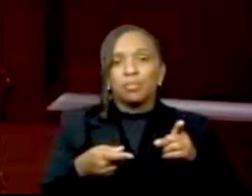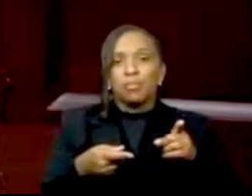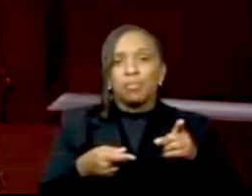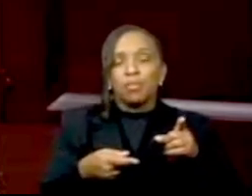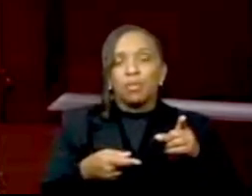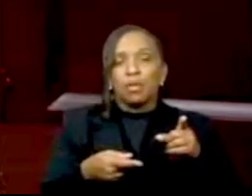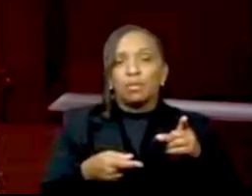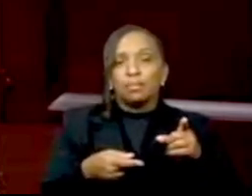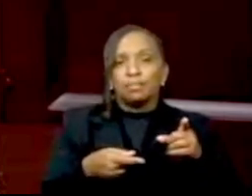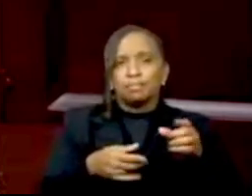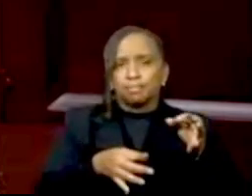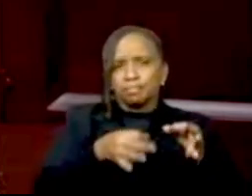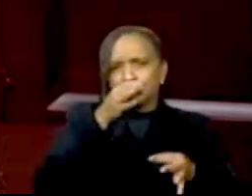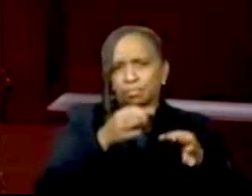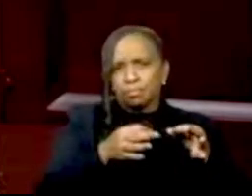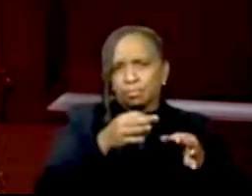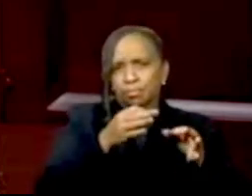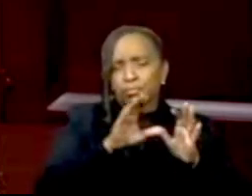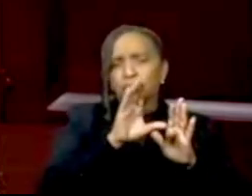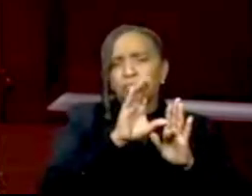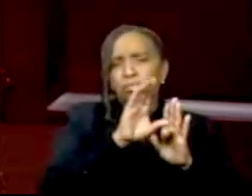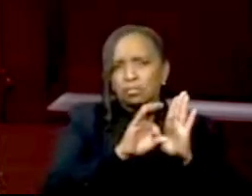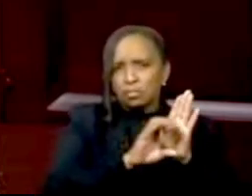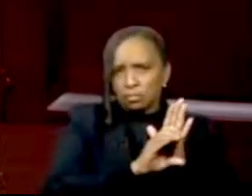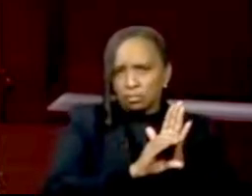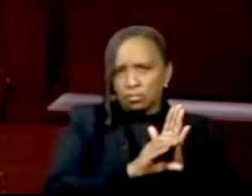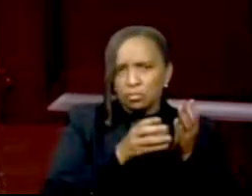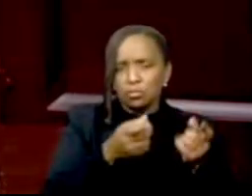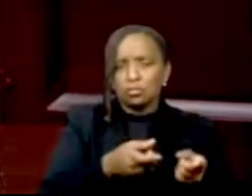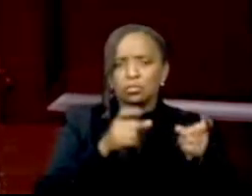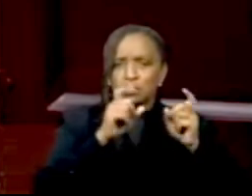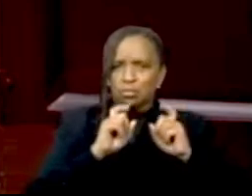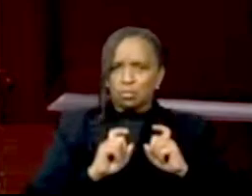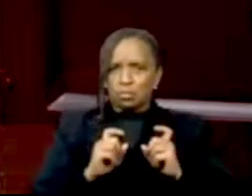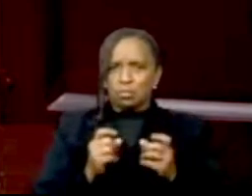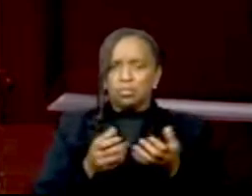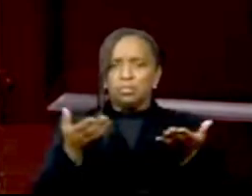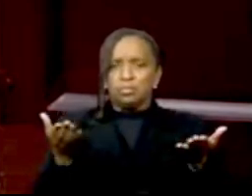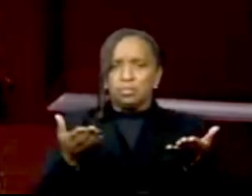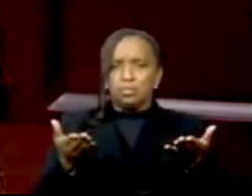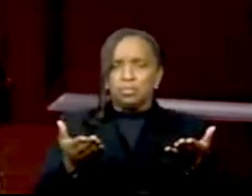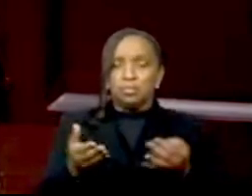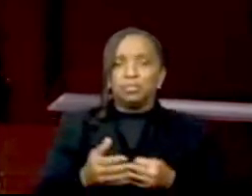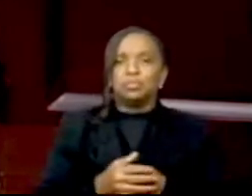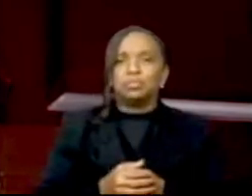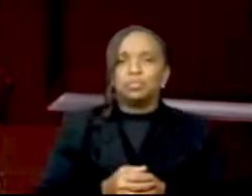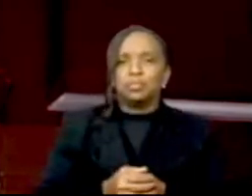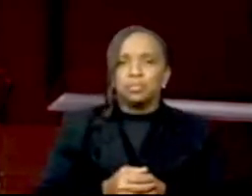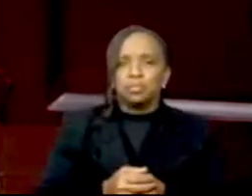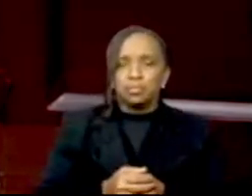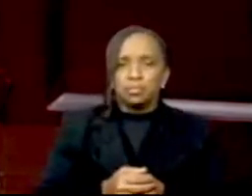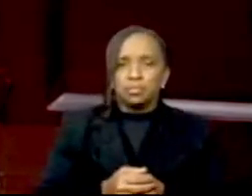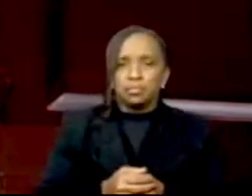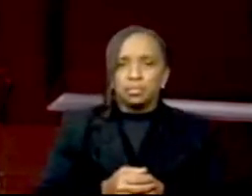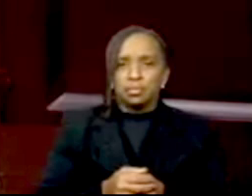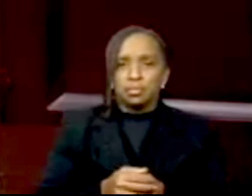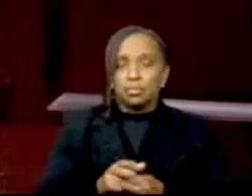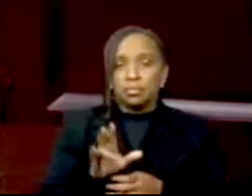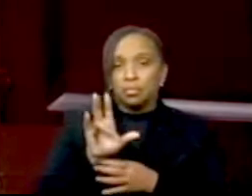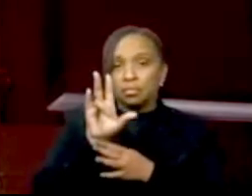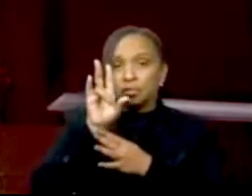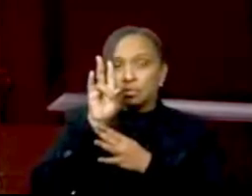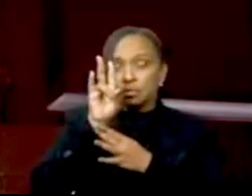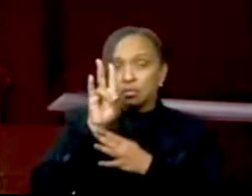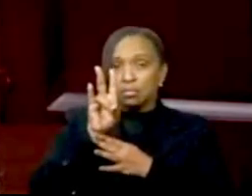catálogo de derechos que también tenemos en la República Dominicana. Y reza de la manera siguiente. Séptima,